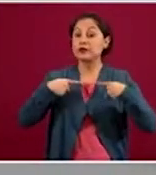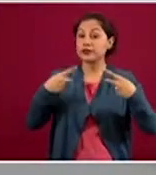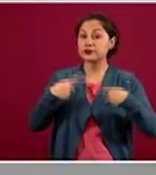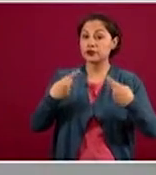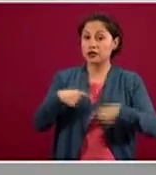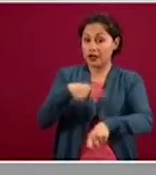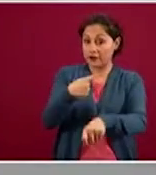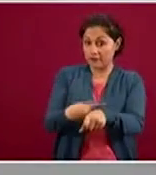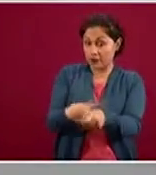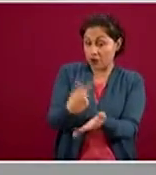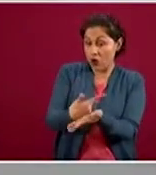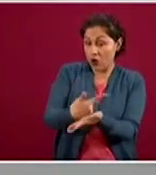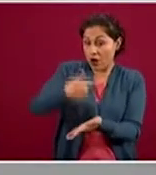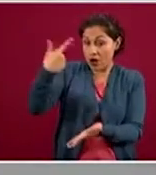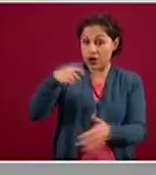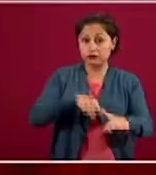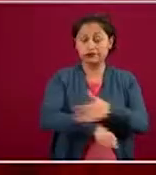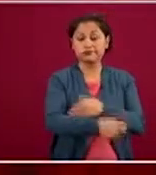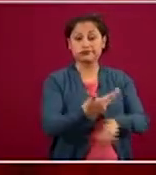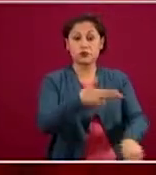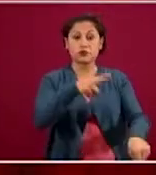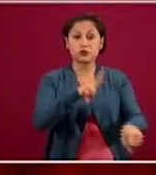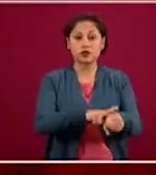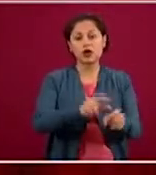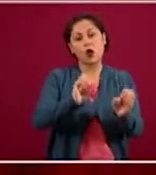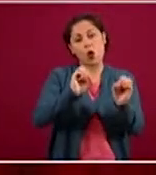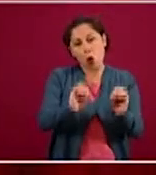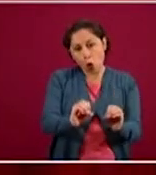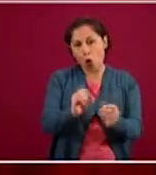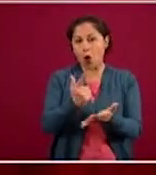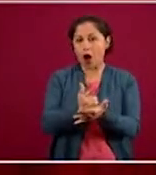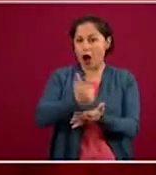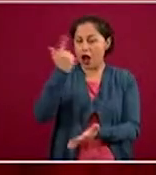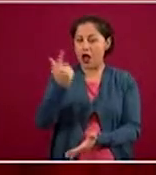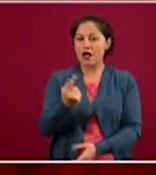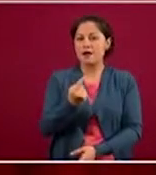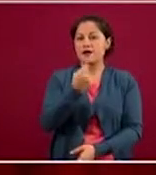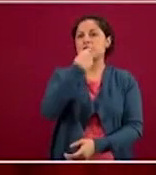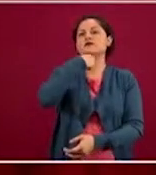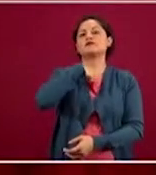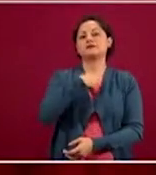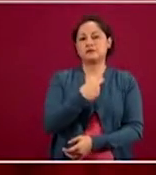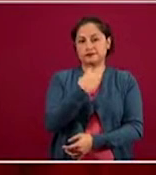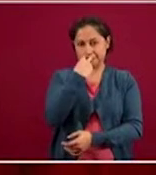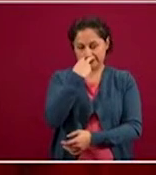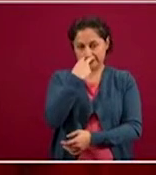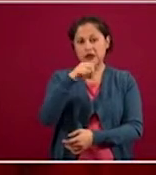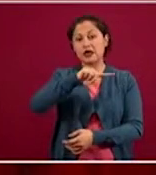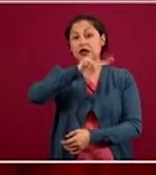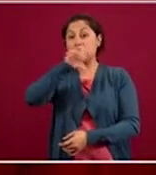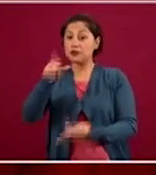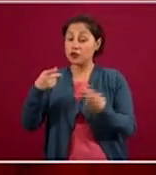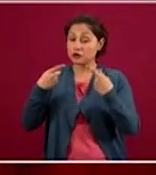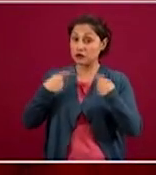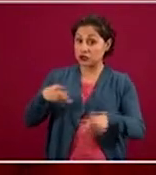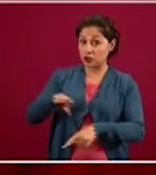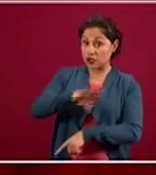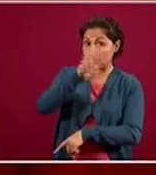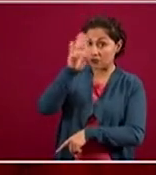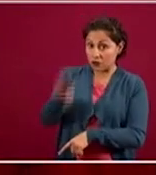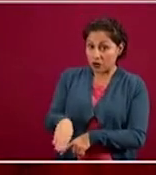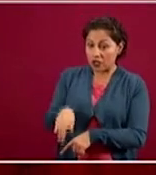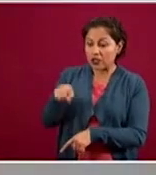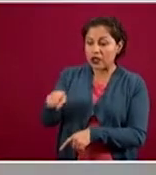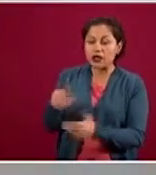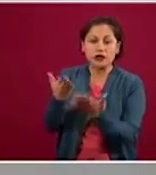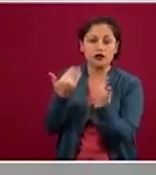mayor razón quienes se hospitalizan en terapia intensiva, y por lo tanto quienes desafortunadamente fallecen, no hay factor de